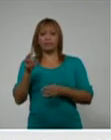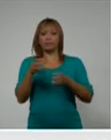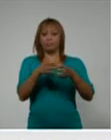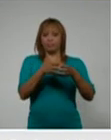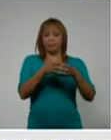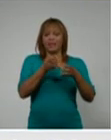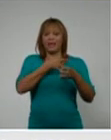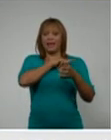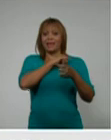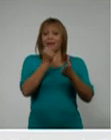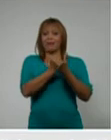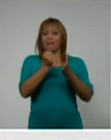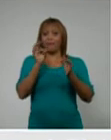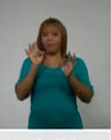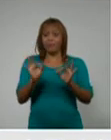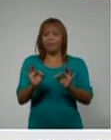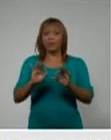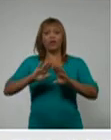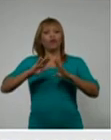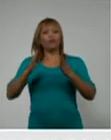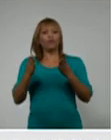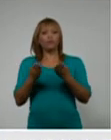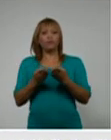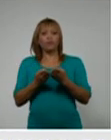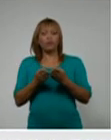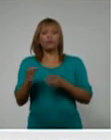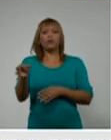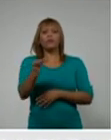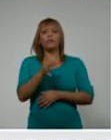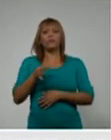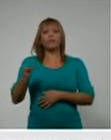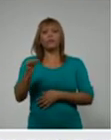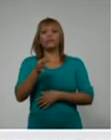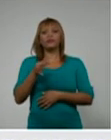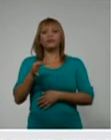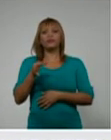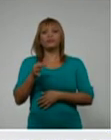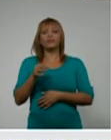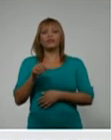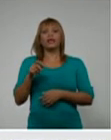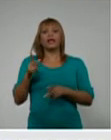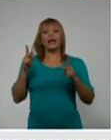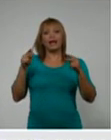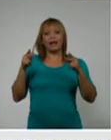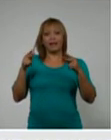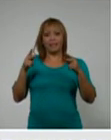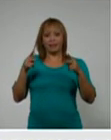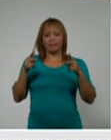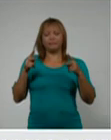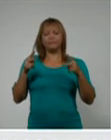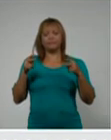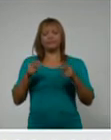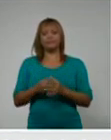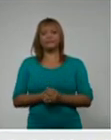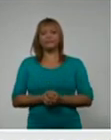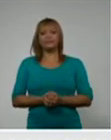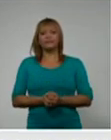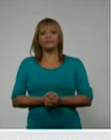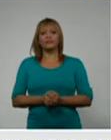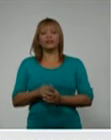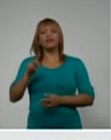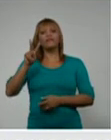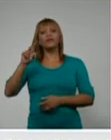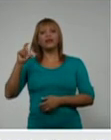día de ayer, todos son del municipio de Cárdenas. En el caso de Villa